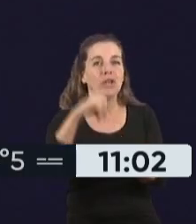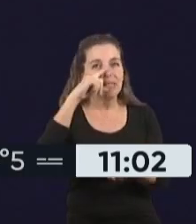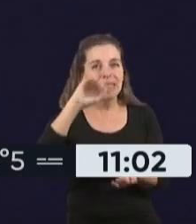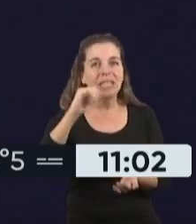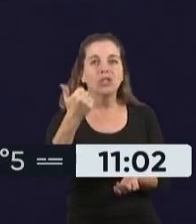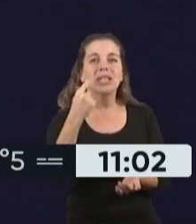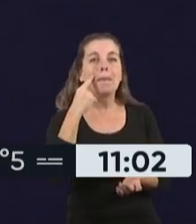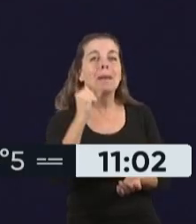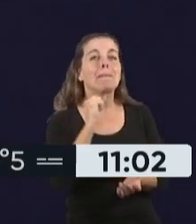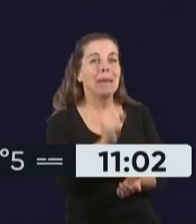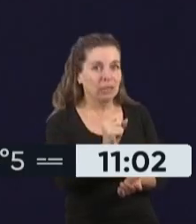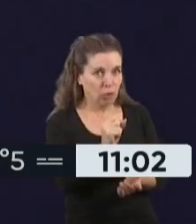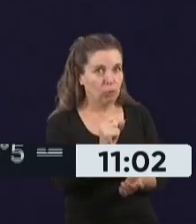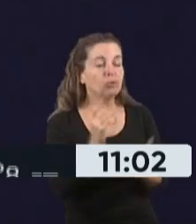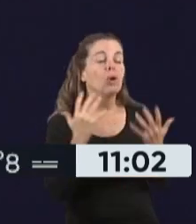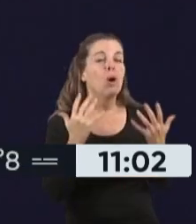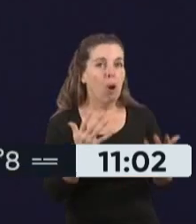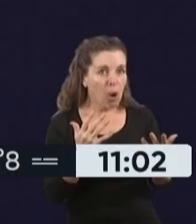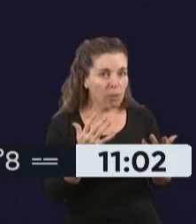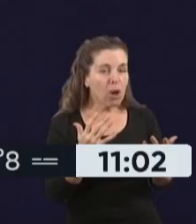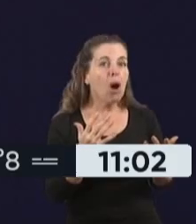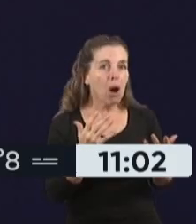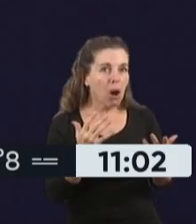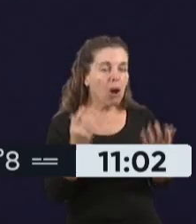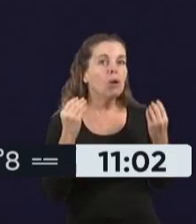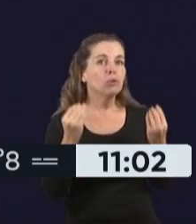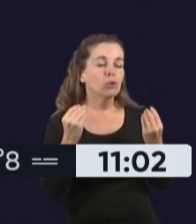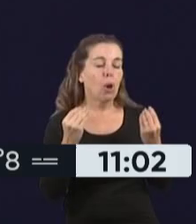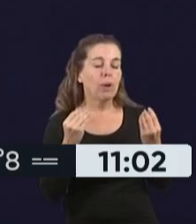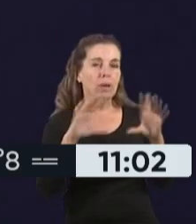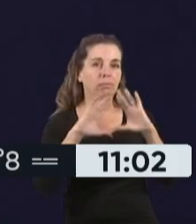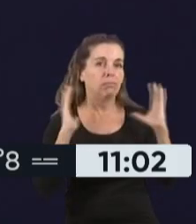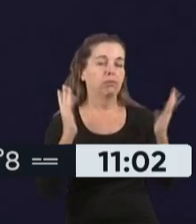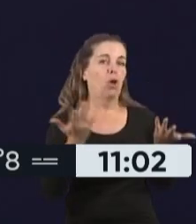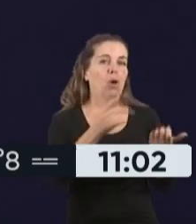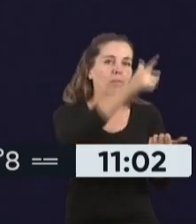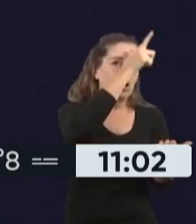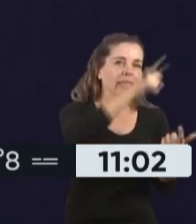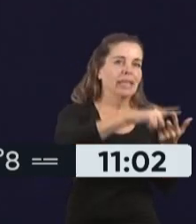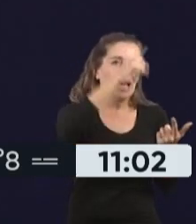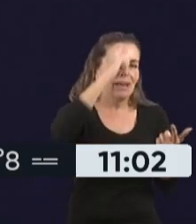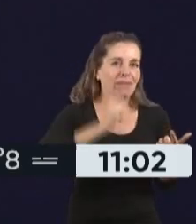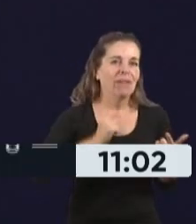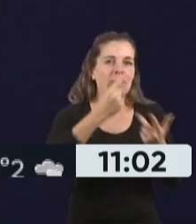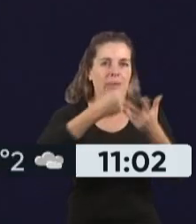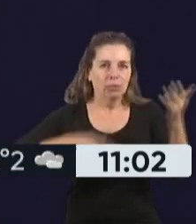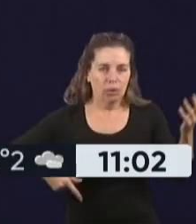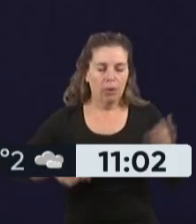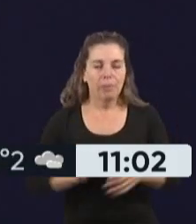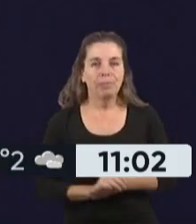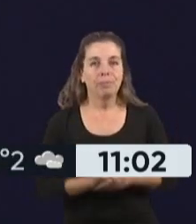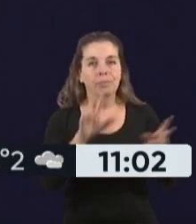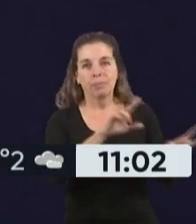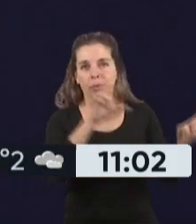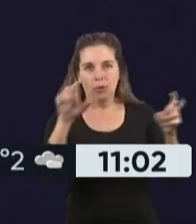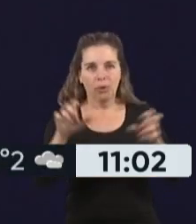130.706.000 pesos, por supuesto siempre hablando de la esfera nacional, o sea, de las fuerzas federales. En otro